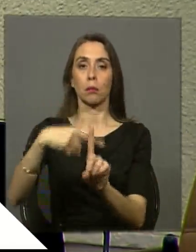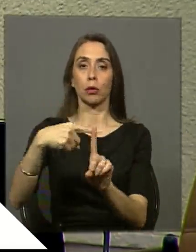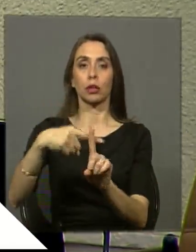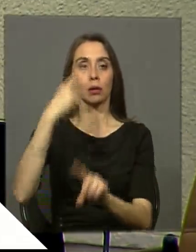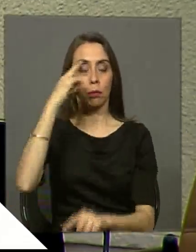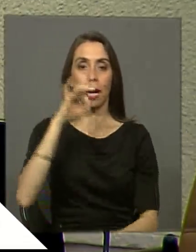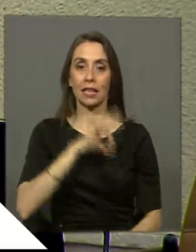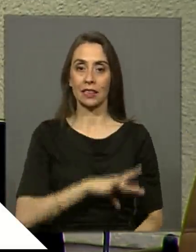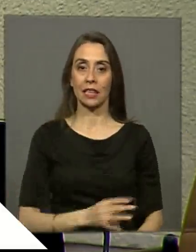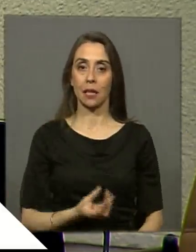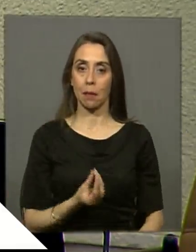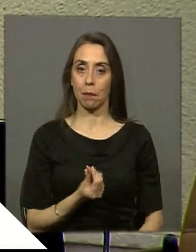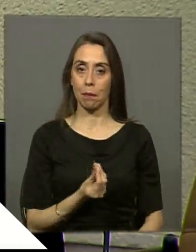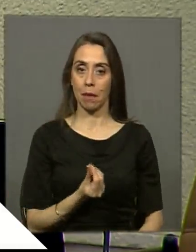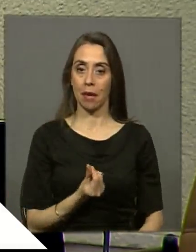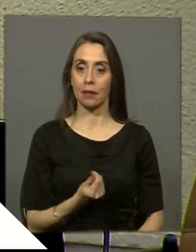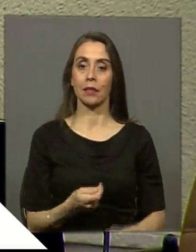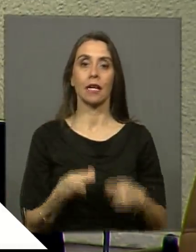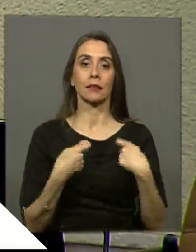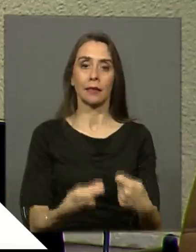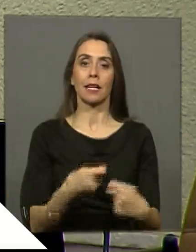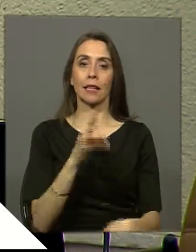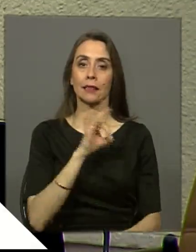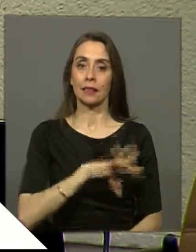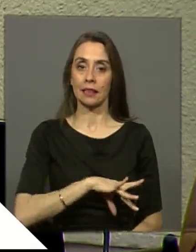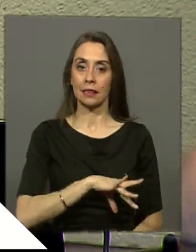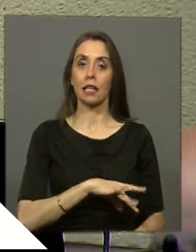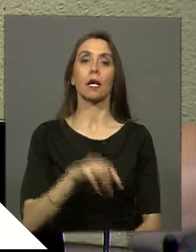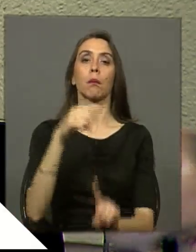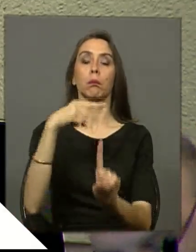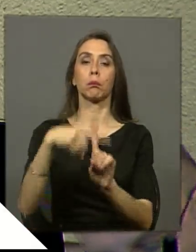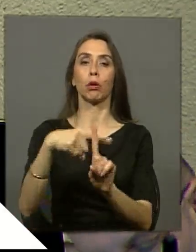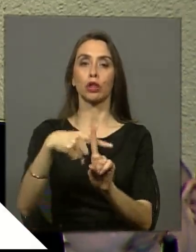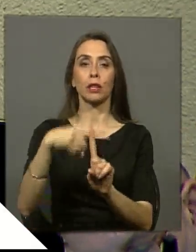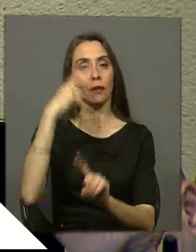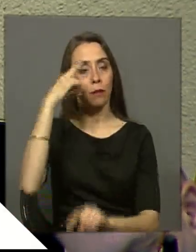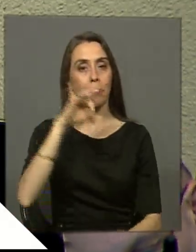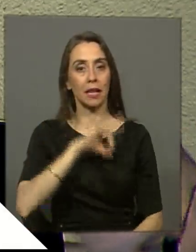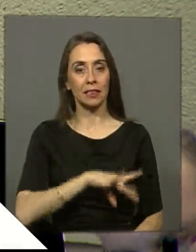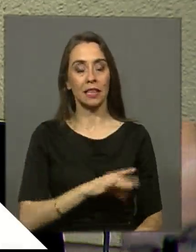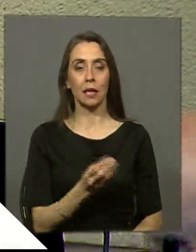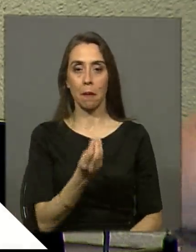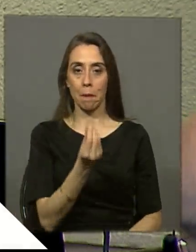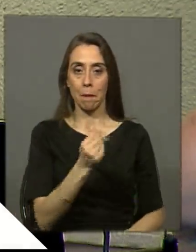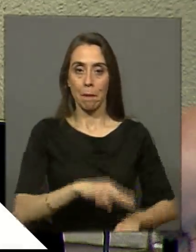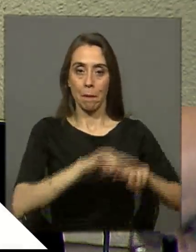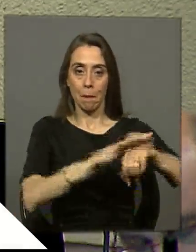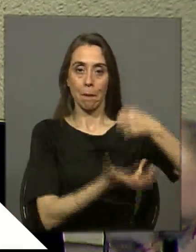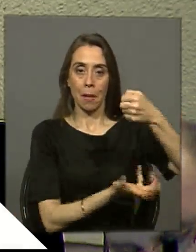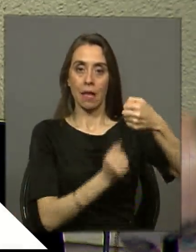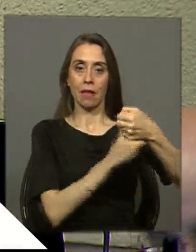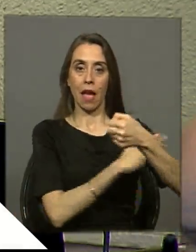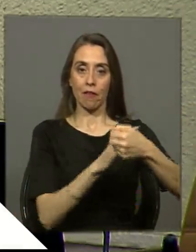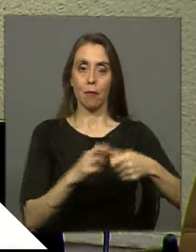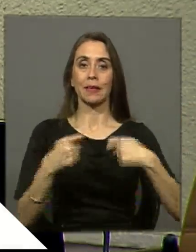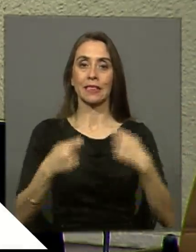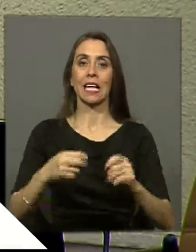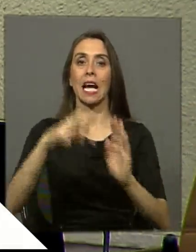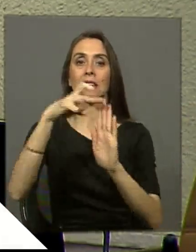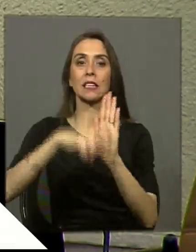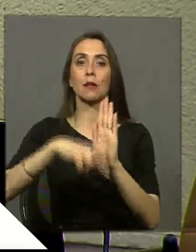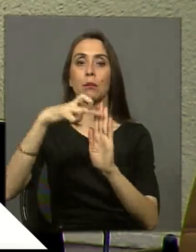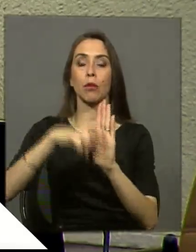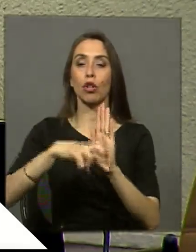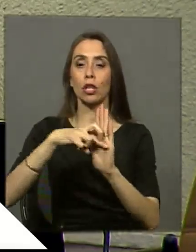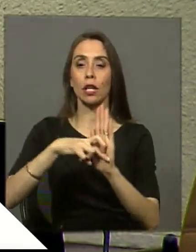Chile que ese dinero sea invertido en Chile es positivo para Chile que ese dinero sea invertido en proyectos que por